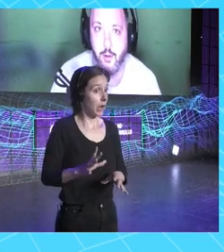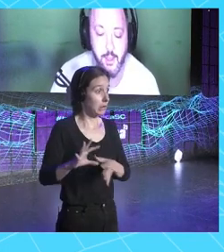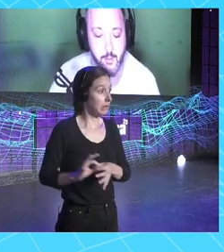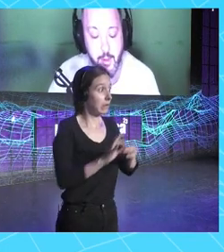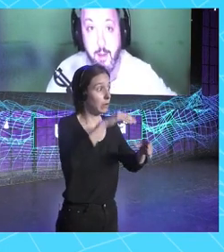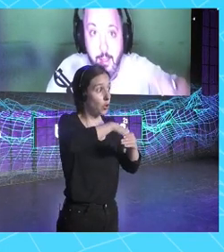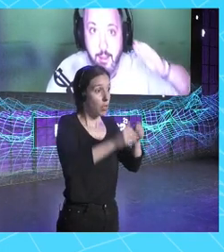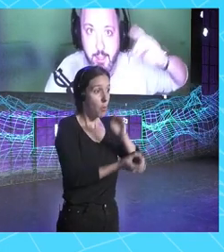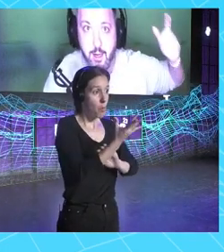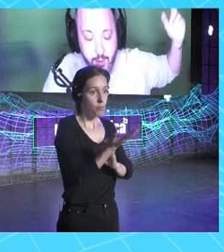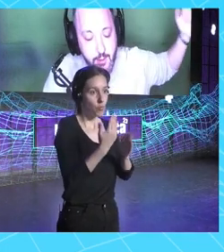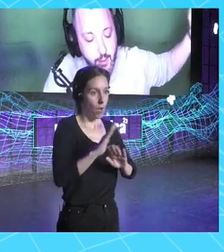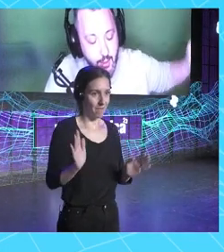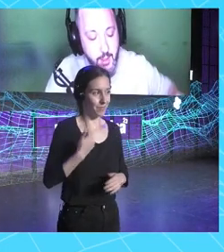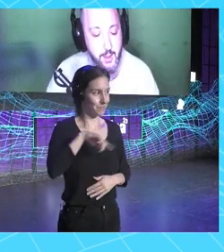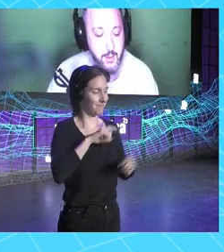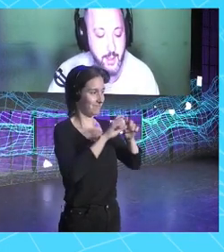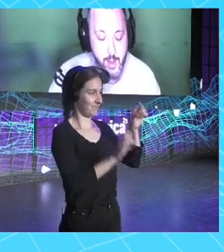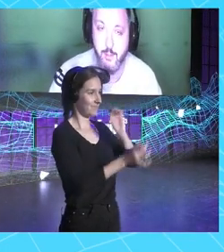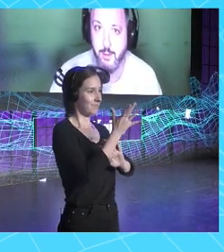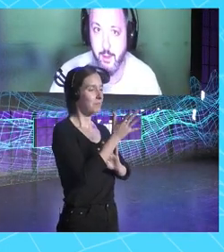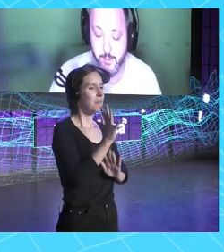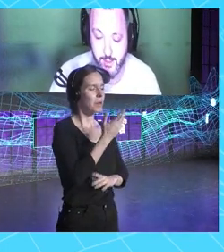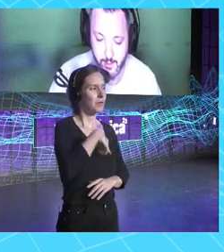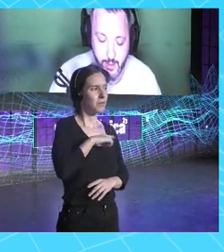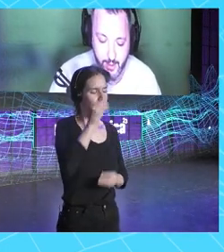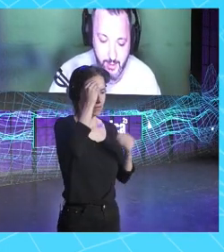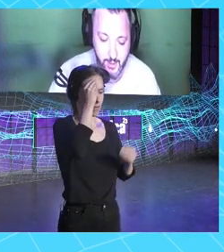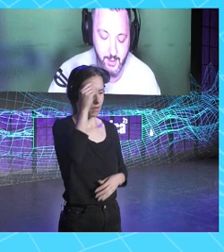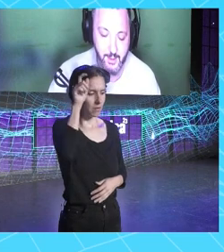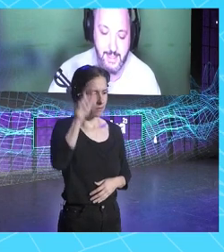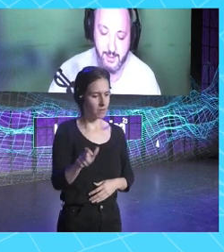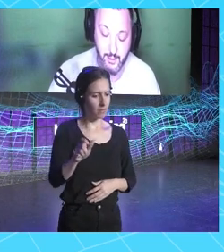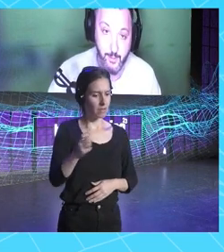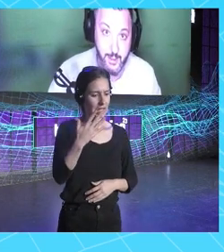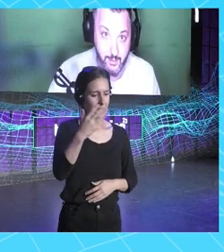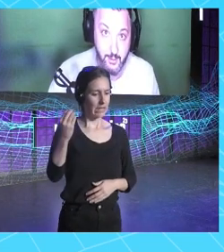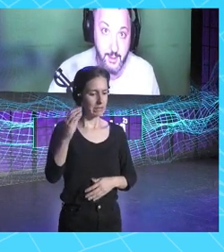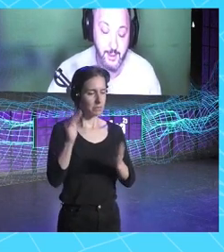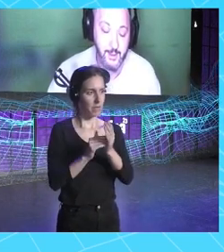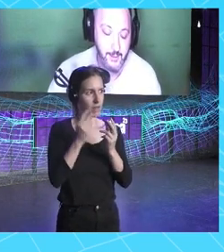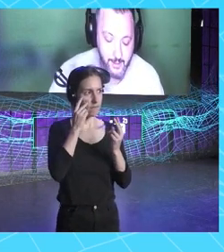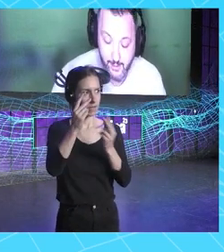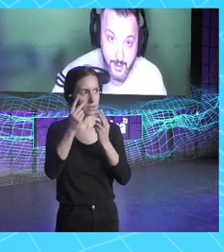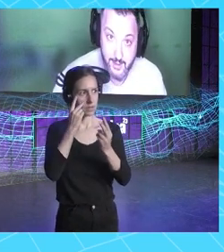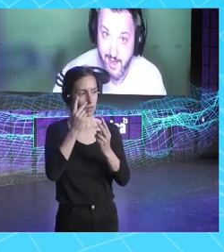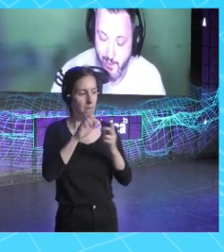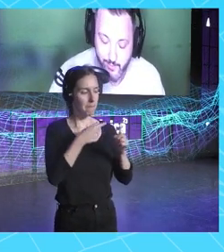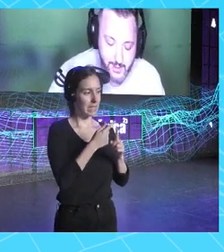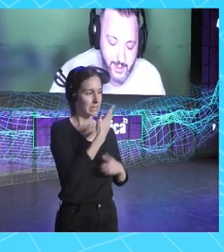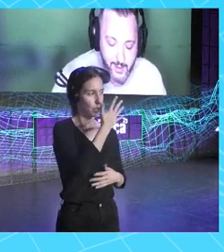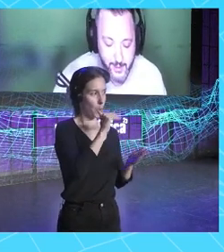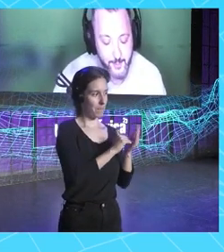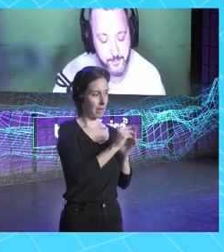algo precisamente no de esa reflexión del medio de visitas de Willyrex y las 5 000 que tenía yo